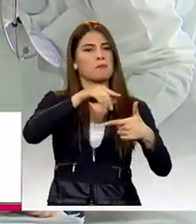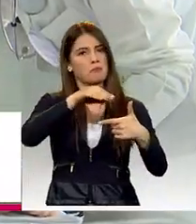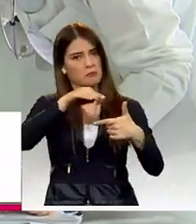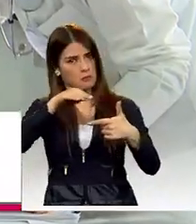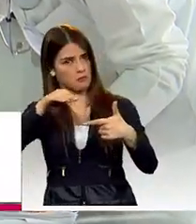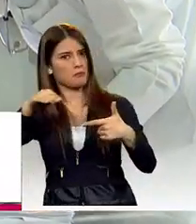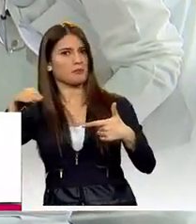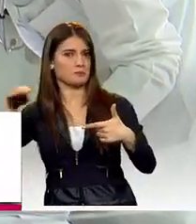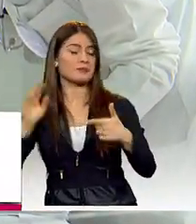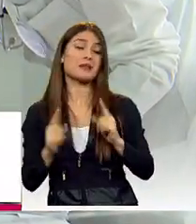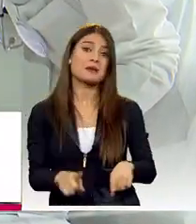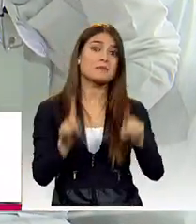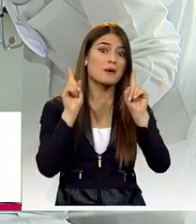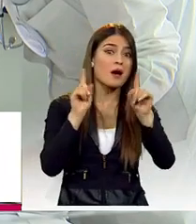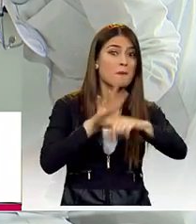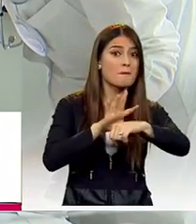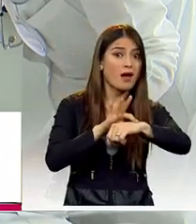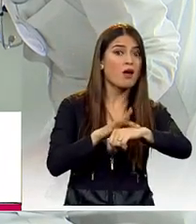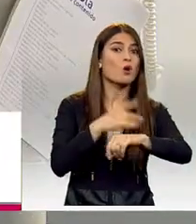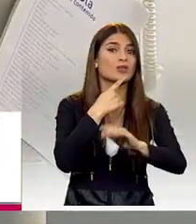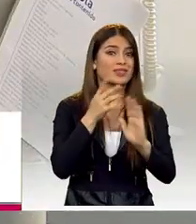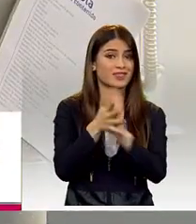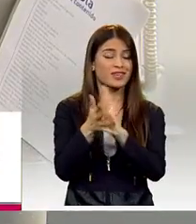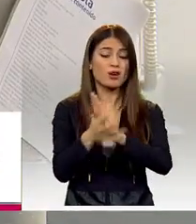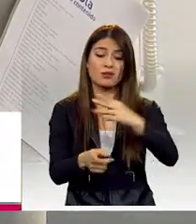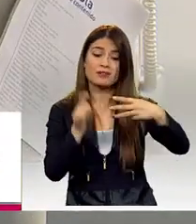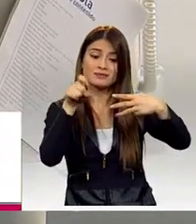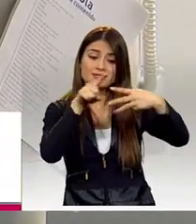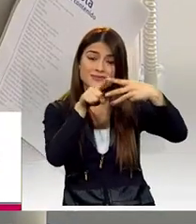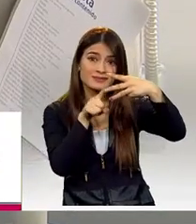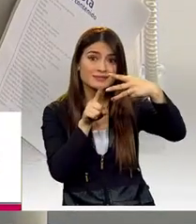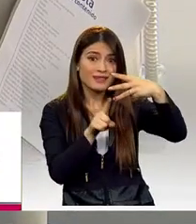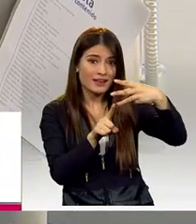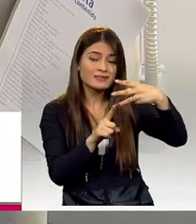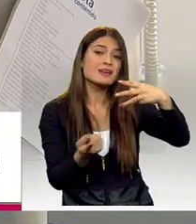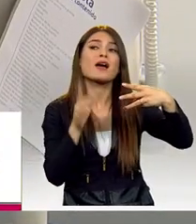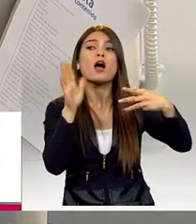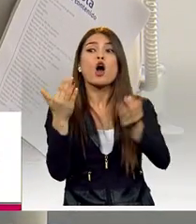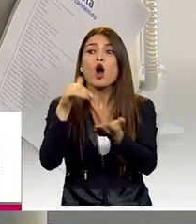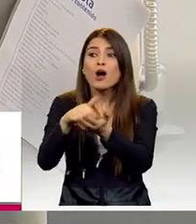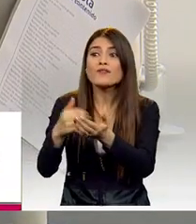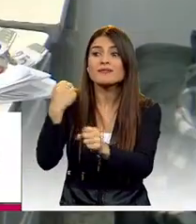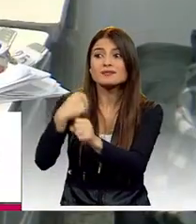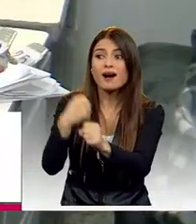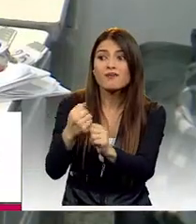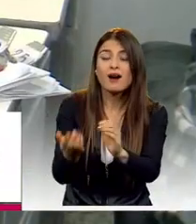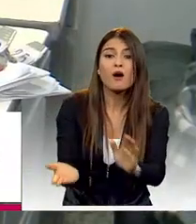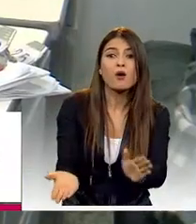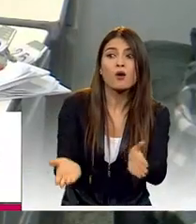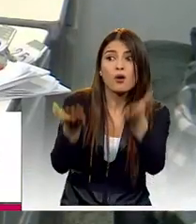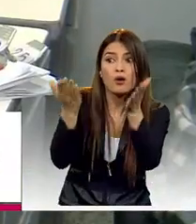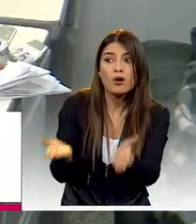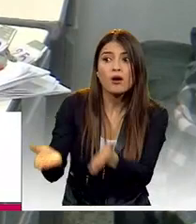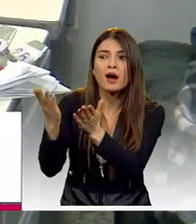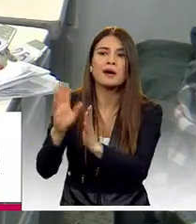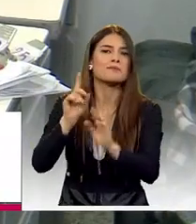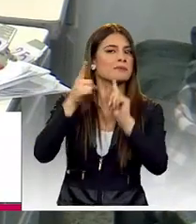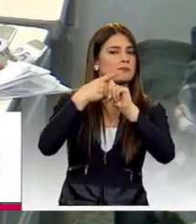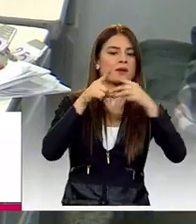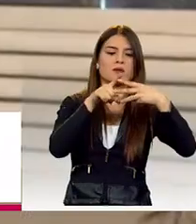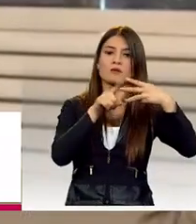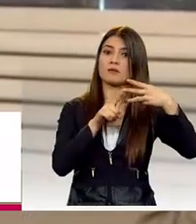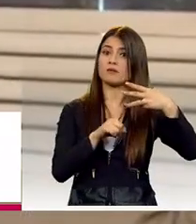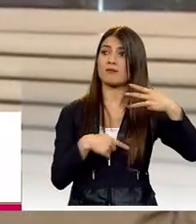médicos indican que las tres variables determinantes para la reactivación de algunos sectores productivos no se han cumplido. El primero de ellos